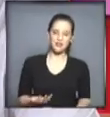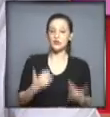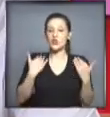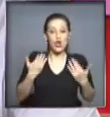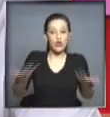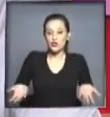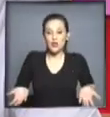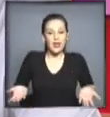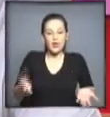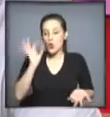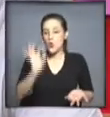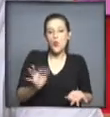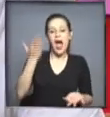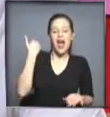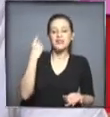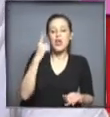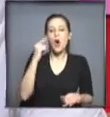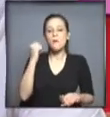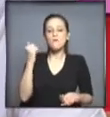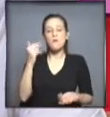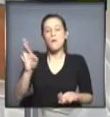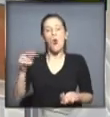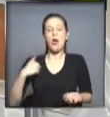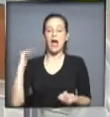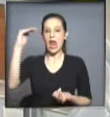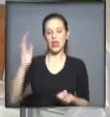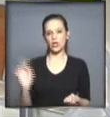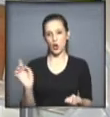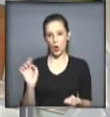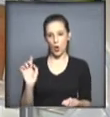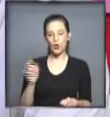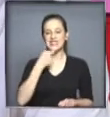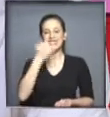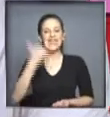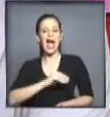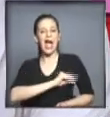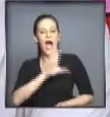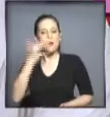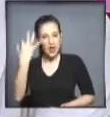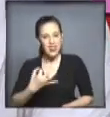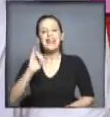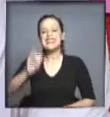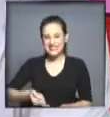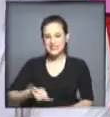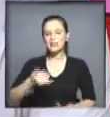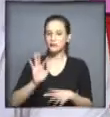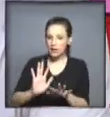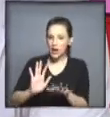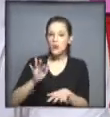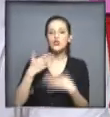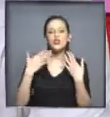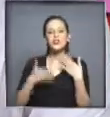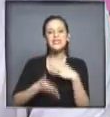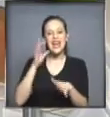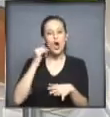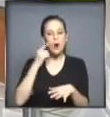No tuve la oportunidad de estar con alguien más grande hasta ahora. Ni ¿Pero más elegiría chica, una persona más grande? Si me enamoro, sí, no sé. Déjame que me enamore. Pues ¿saldrías con esto, el Bizer? ¿Qué?